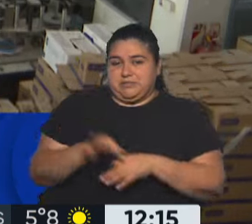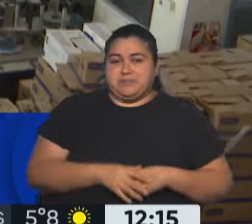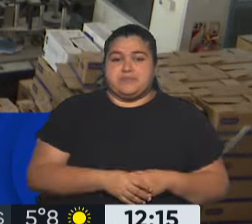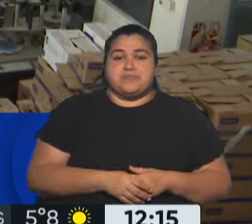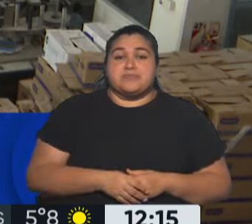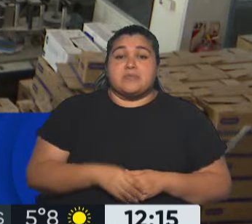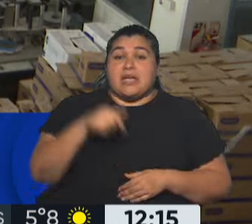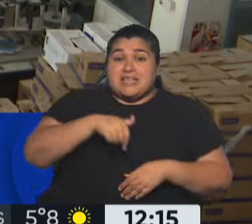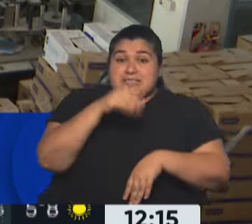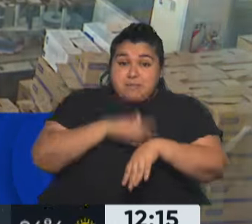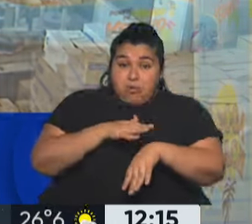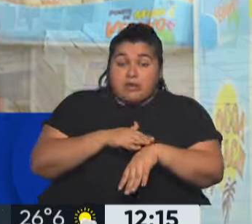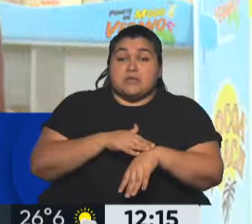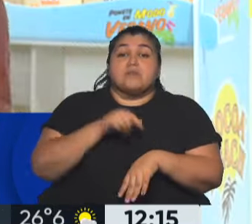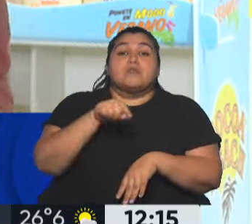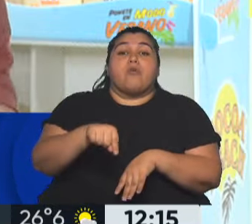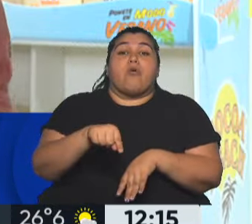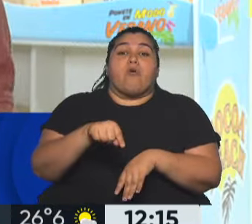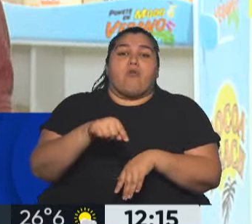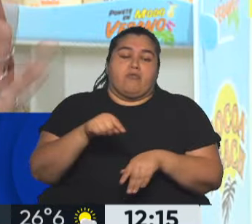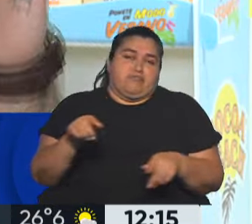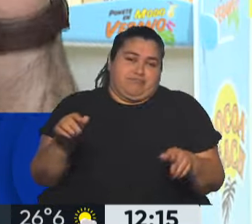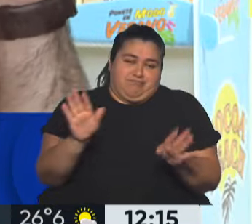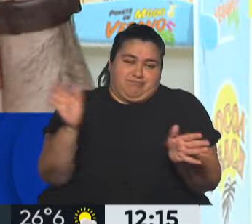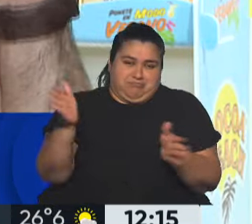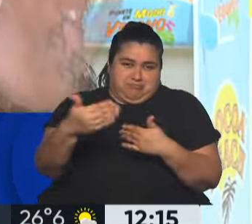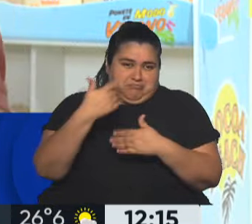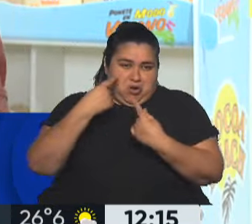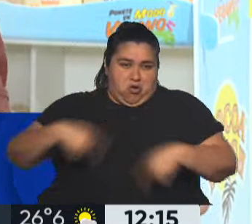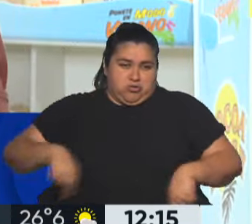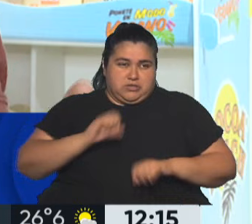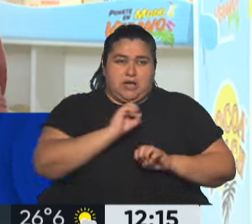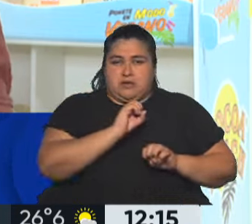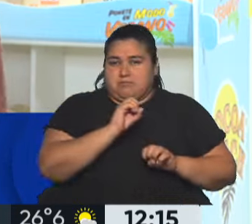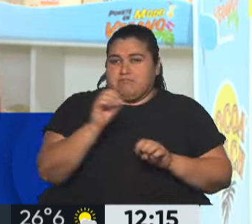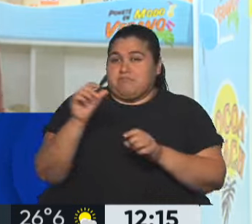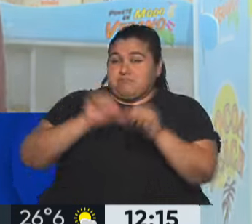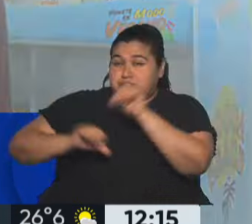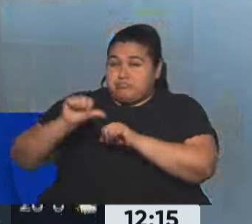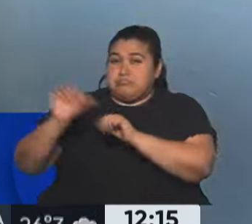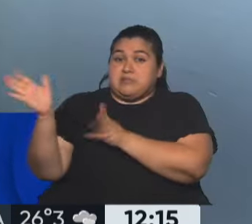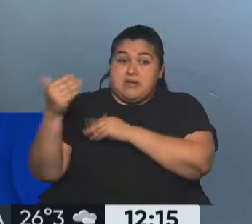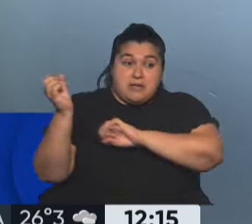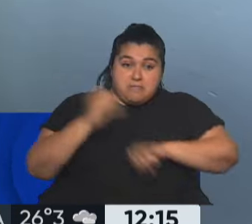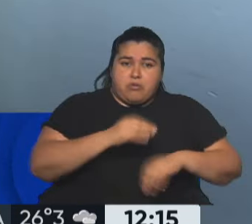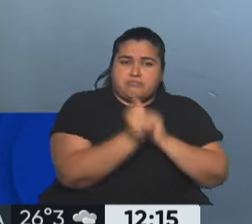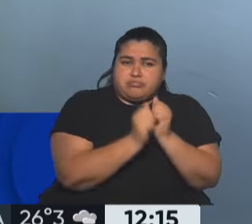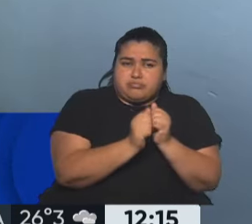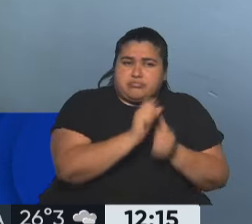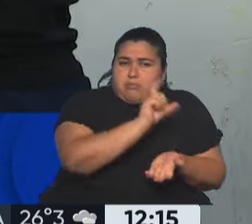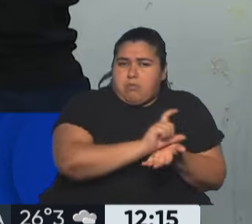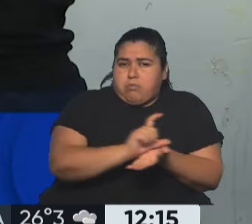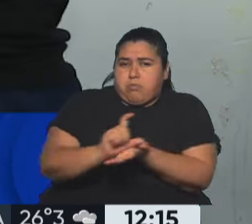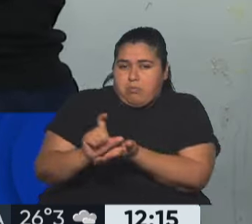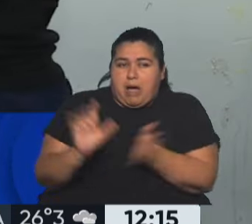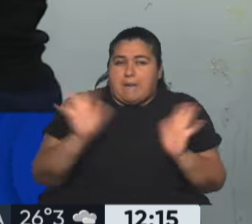En el momento en el que este químico ingresa a planta, automáticamente empezamos a producir todo lo que es el repelente para poder armar los pedidos